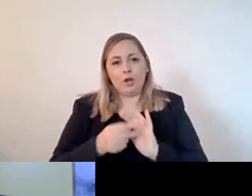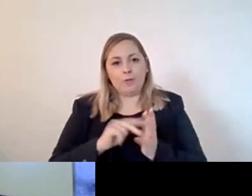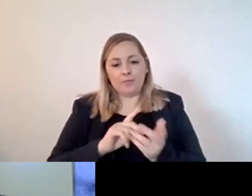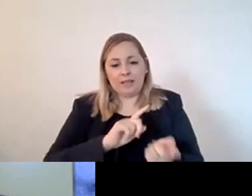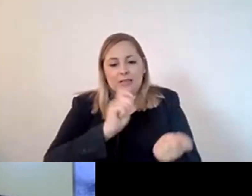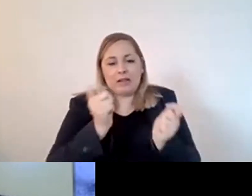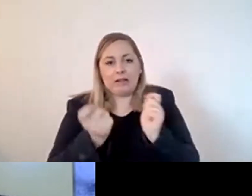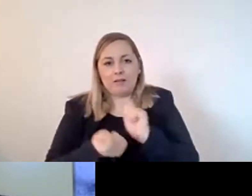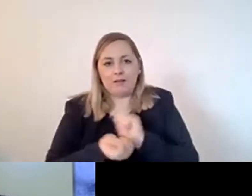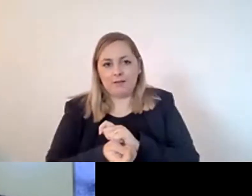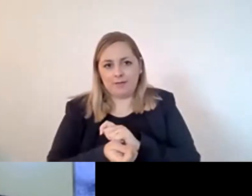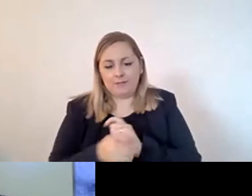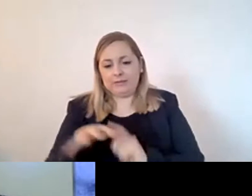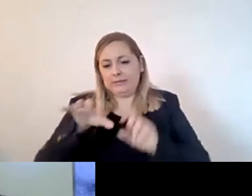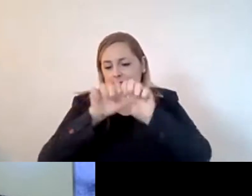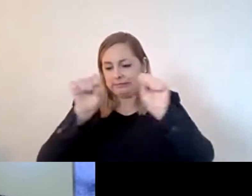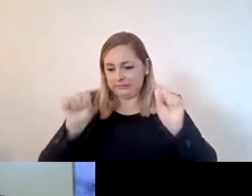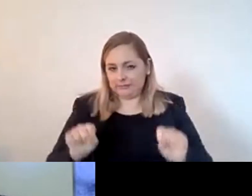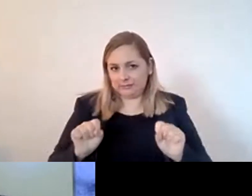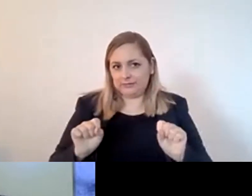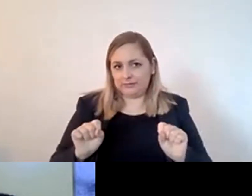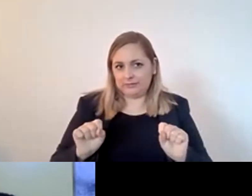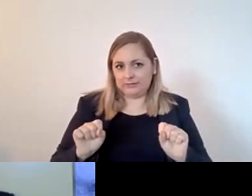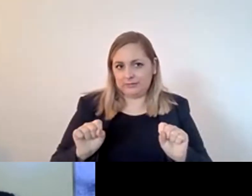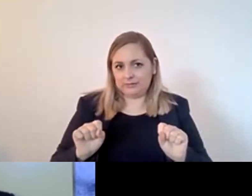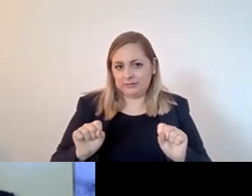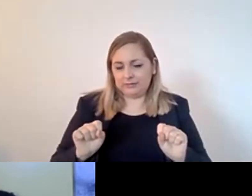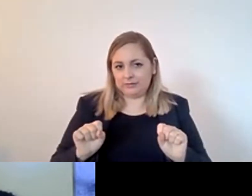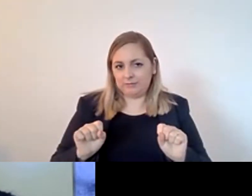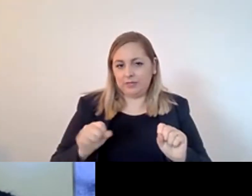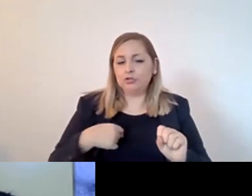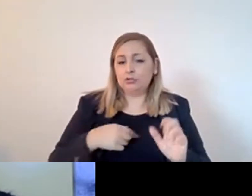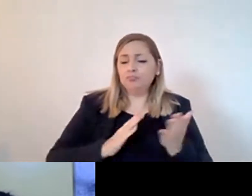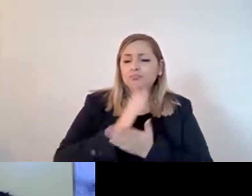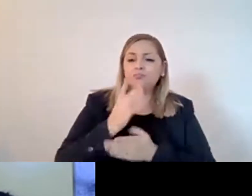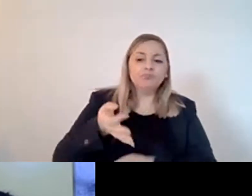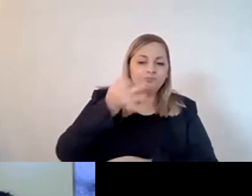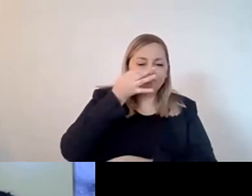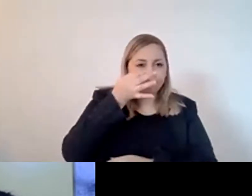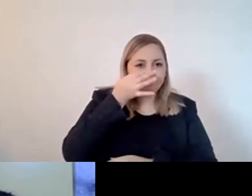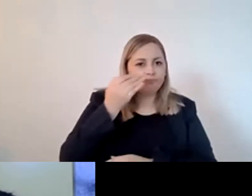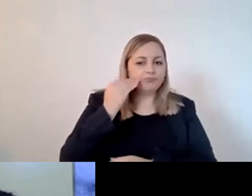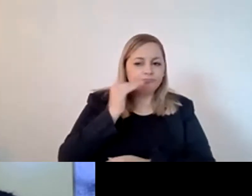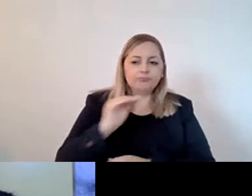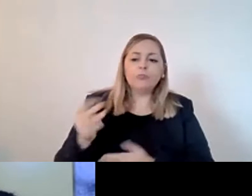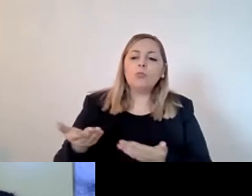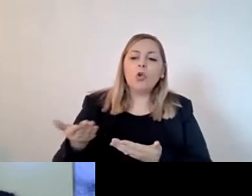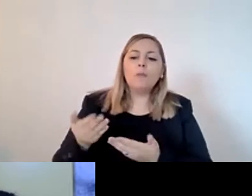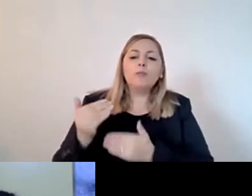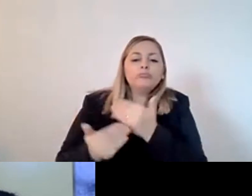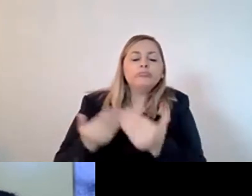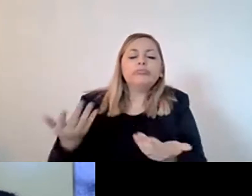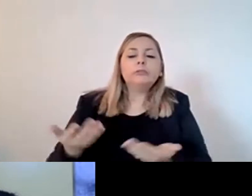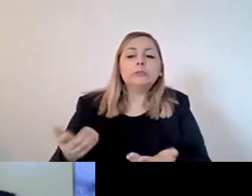vuelta al sistema. Yo partiría por observar a estos niños cómo funciona, si están